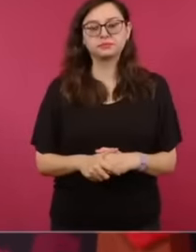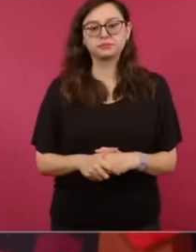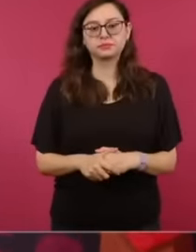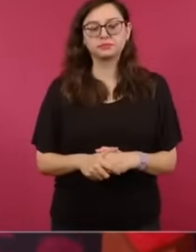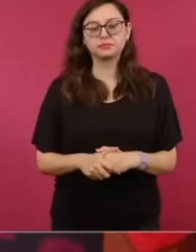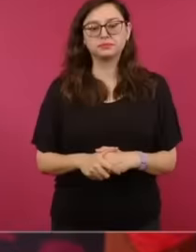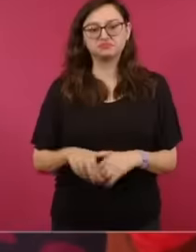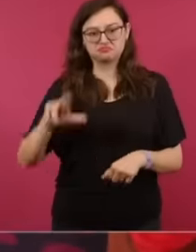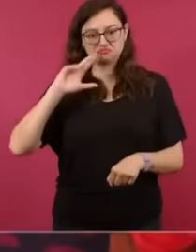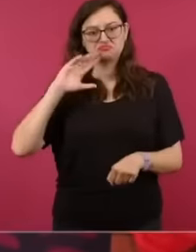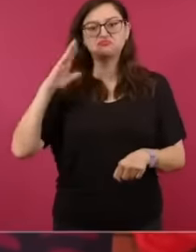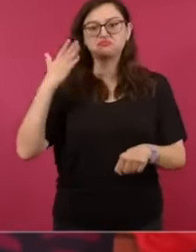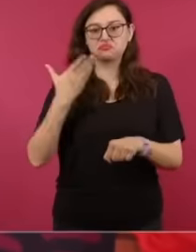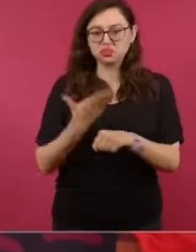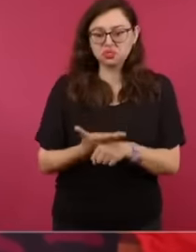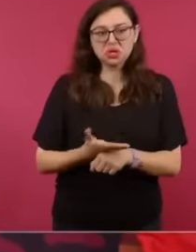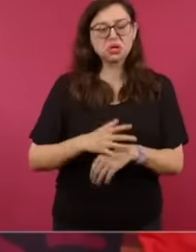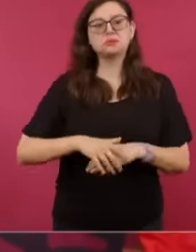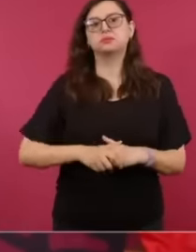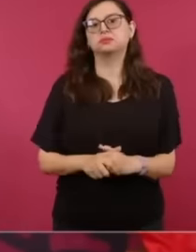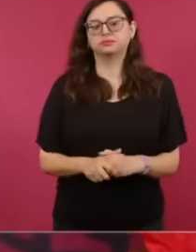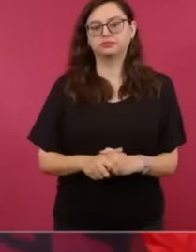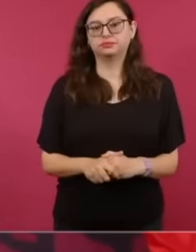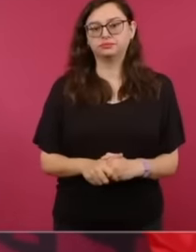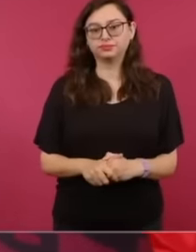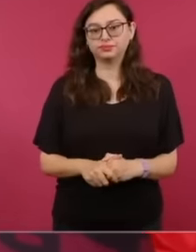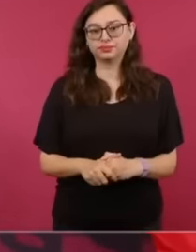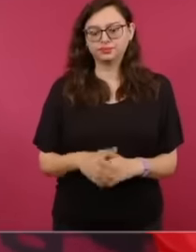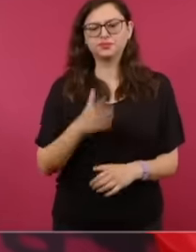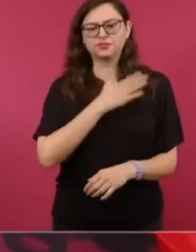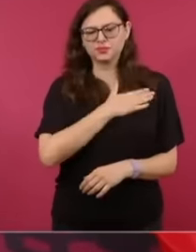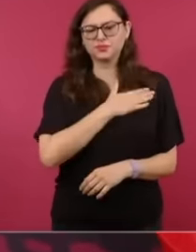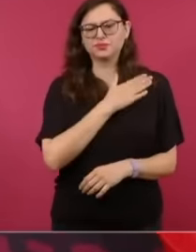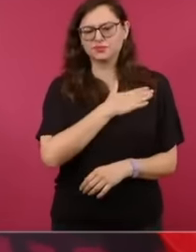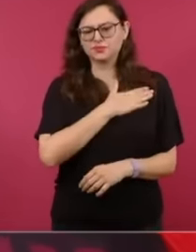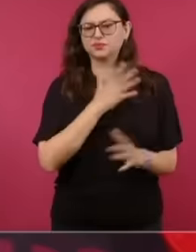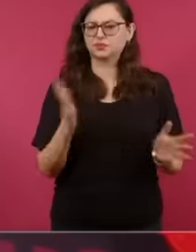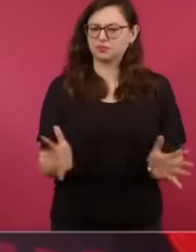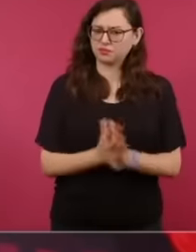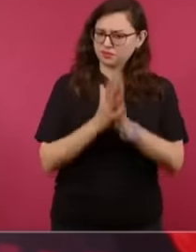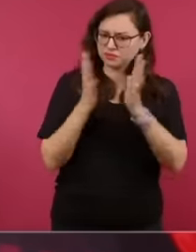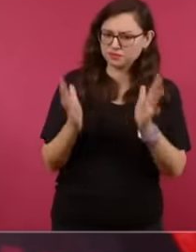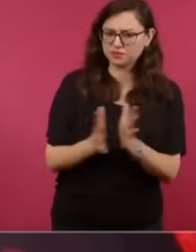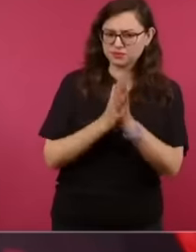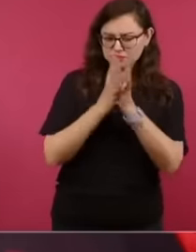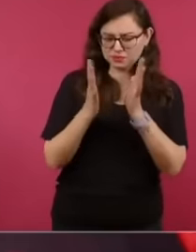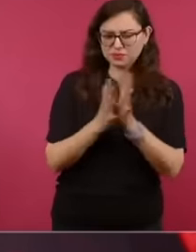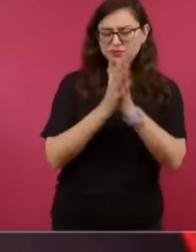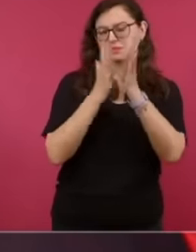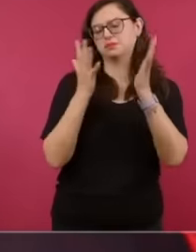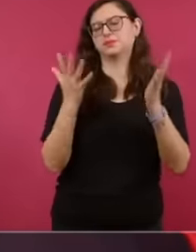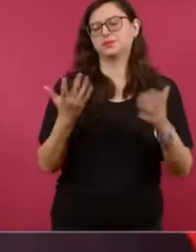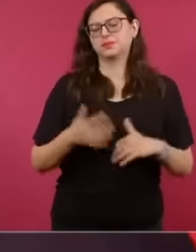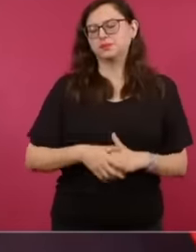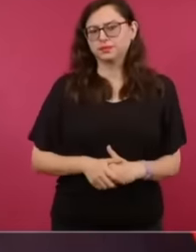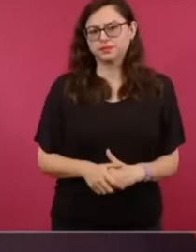es un pueblo respetuoso, bueno, participativo,